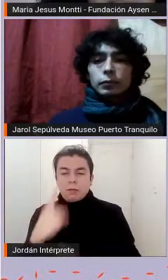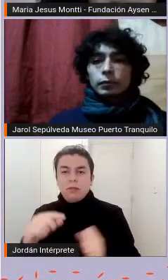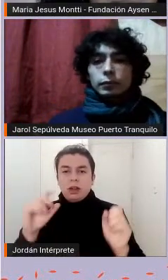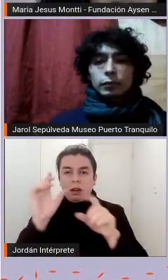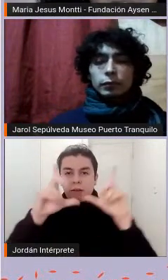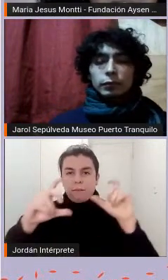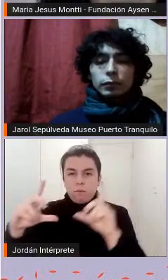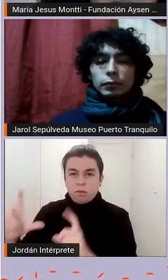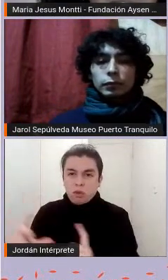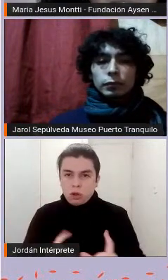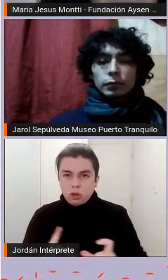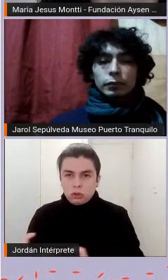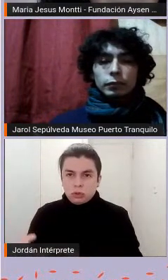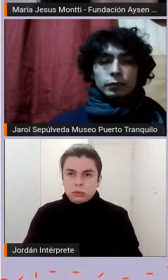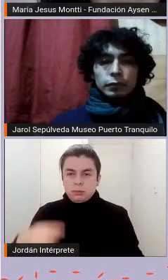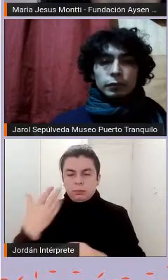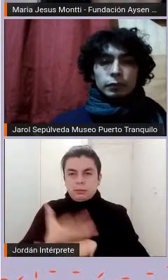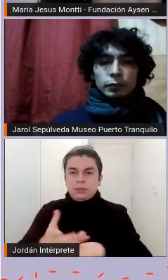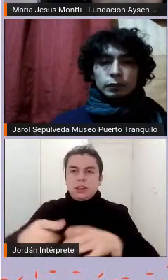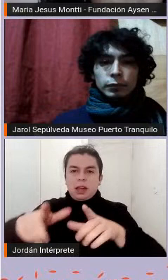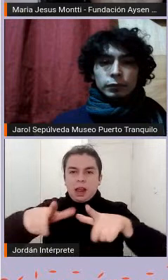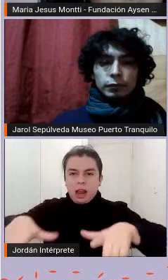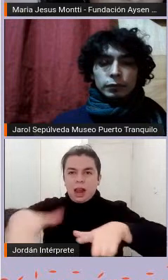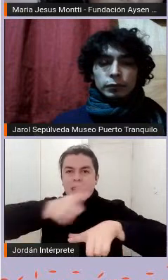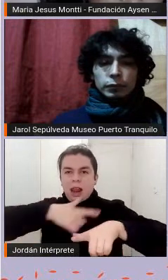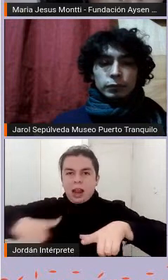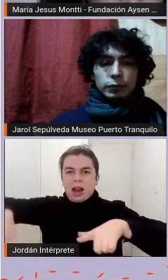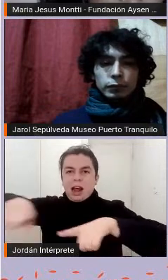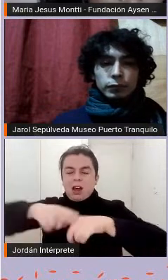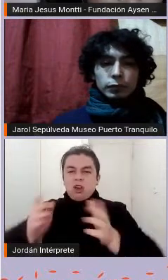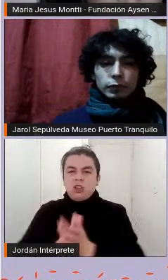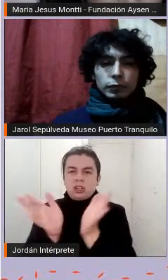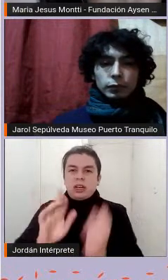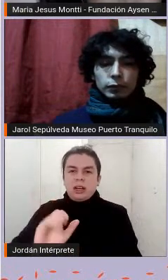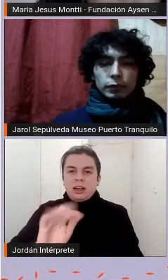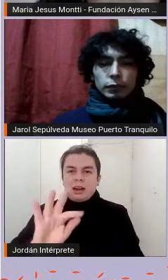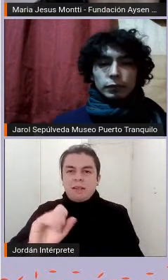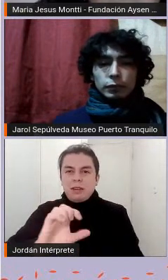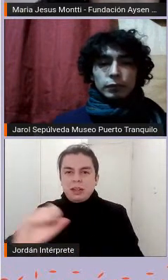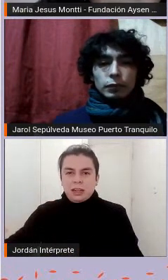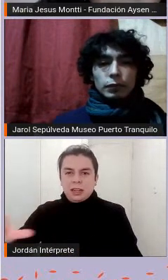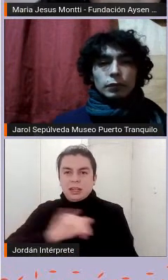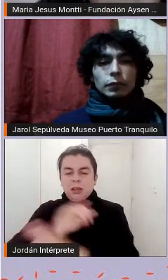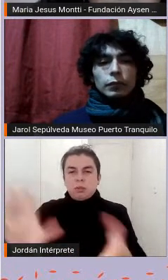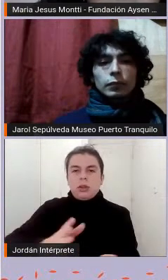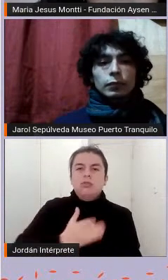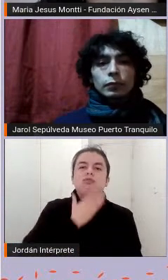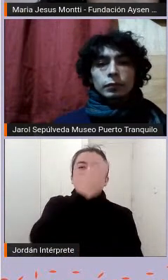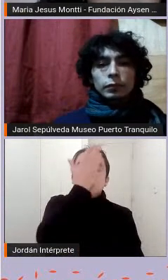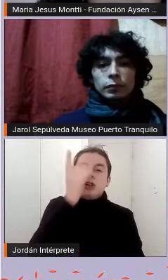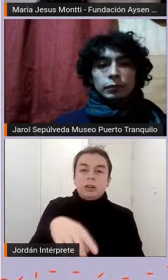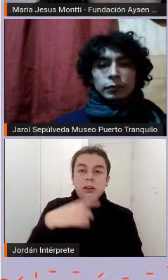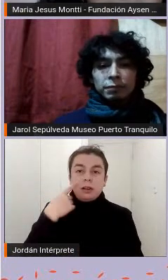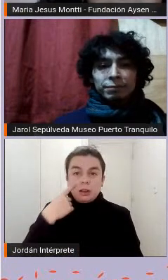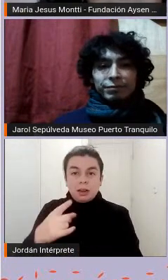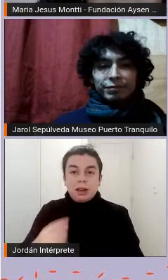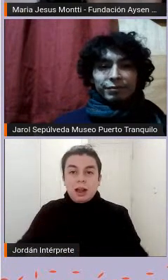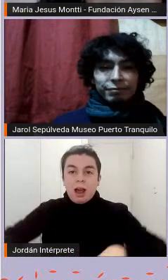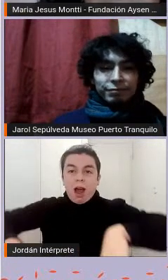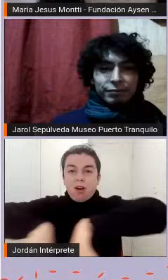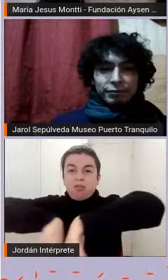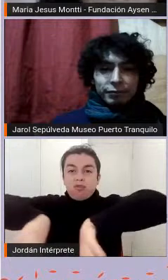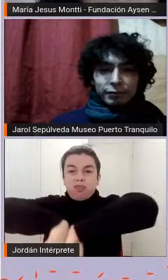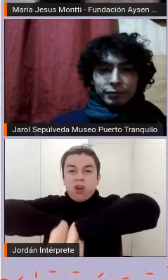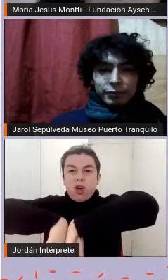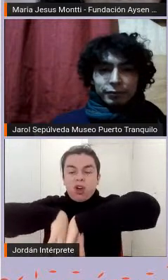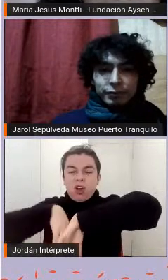Tenemos acá a la Laguna San Rafael. Esto es Laguna San Rafael, el glaciar. Esta es una foca leopardo muy, muy icónica